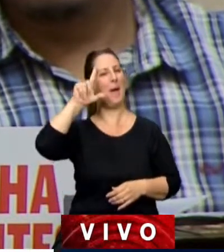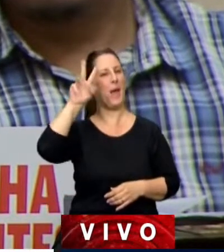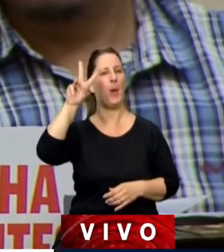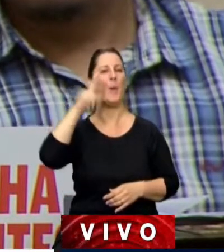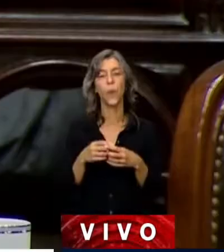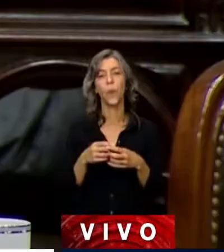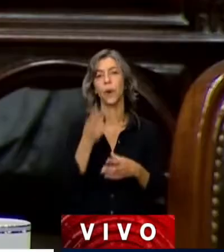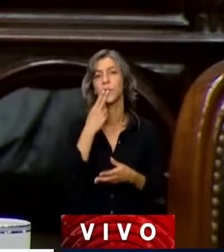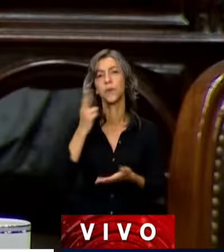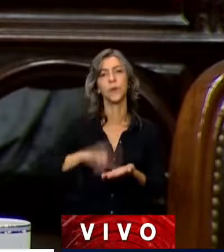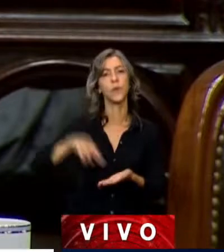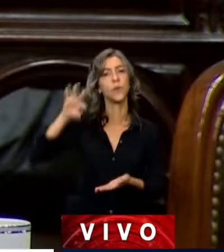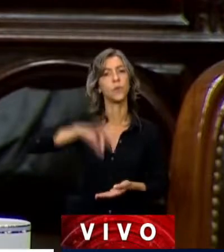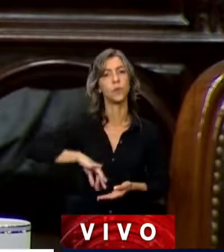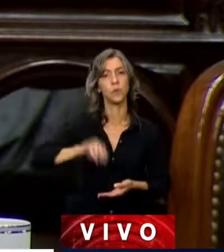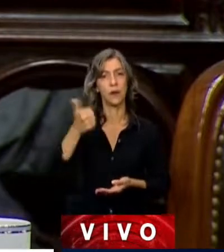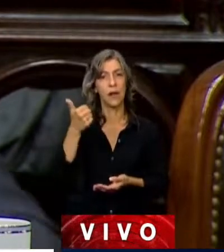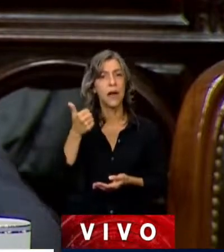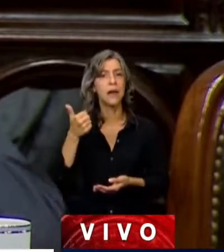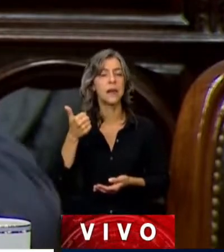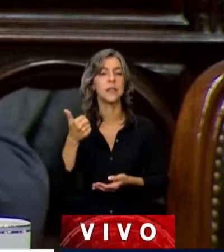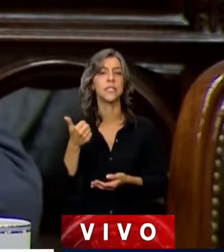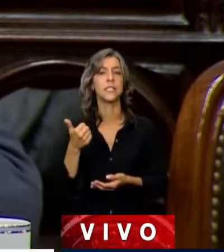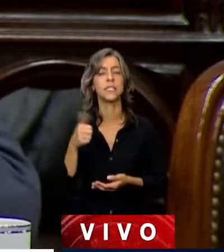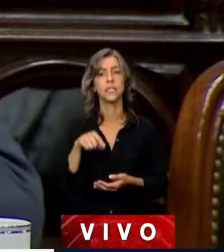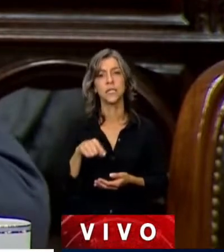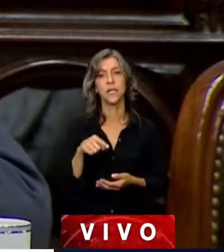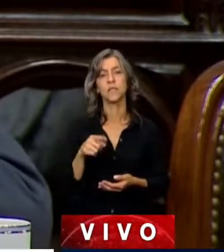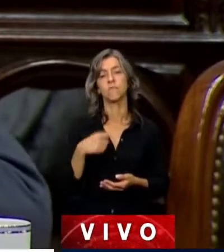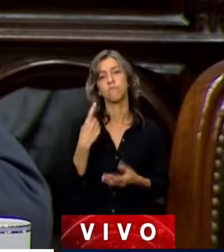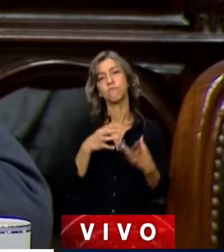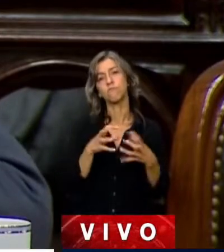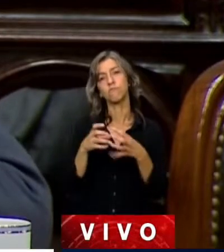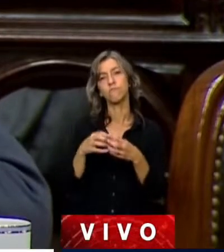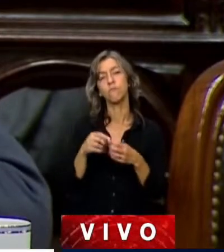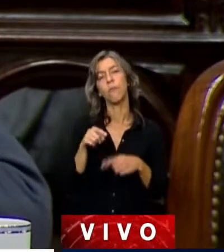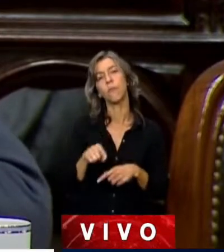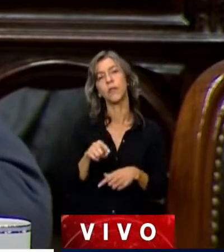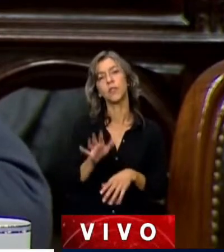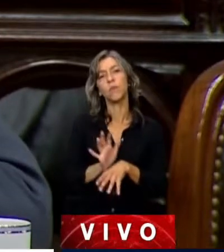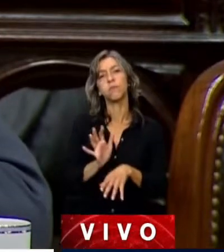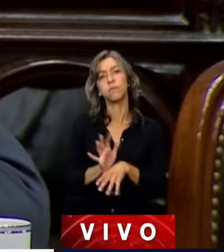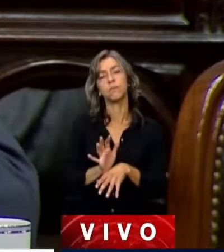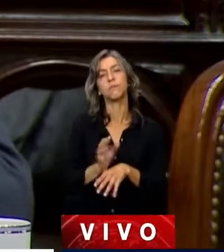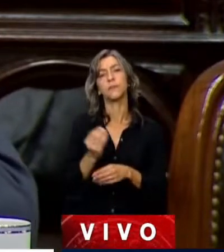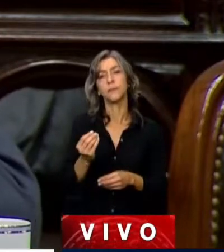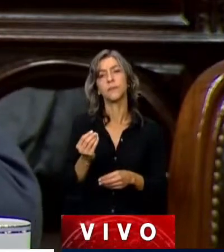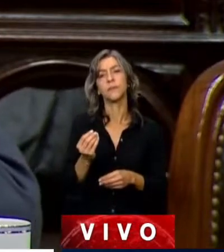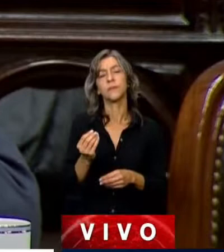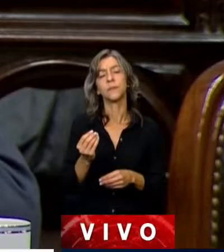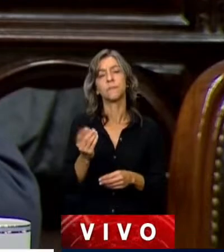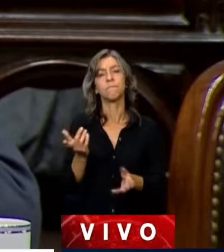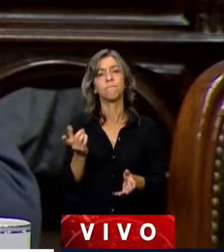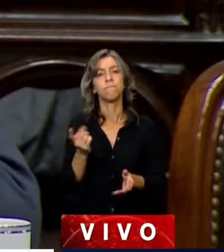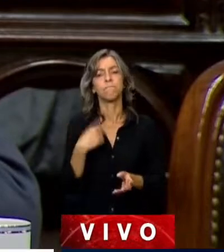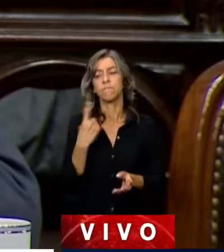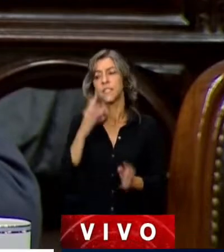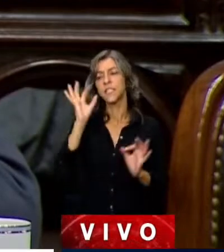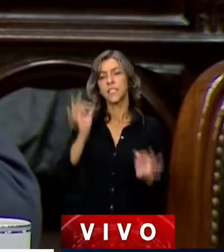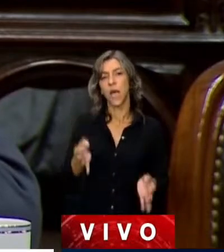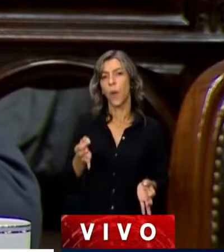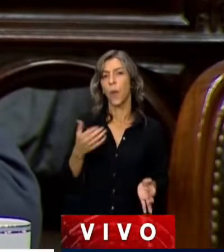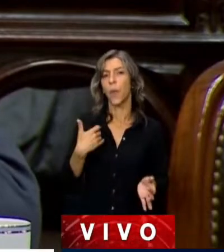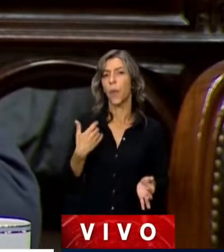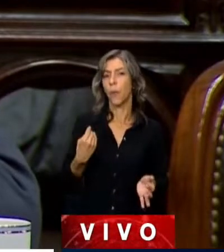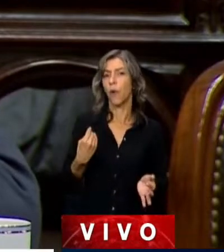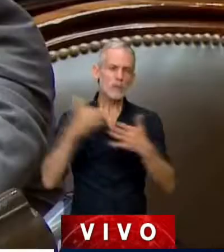de Lucio y que fija la eliminación del requisito de renovación periódica del certificado único de discapacidad para